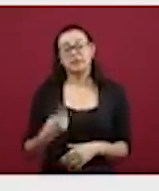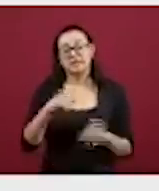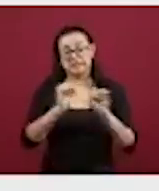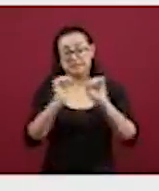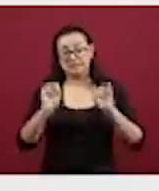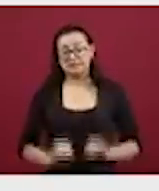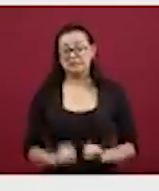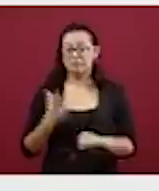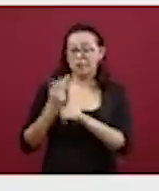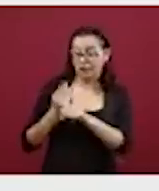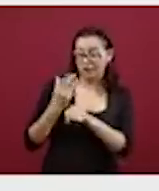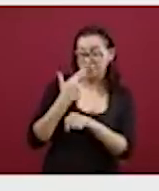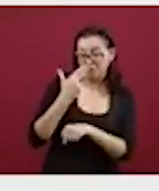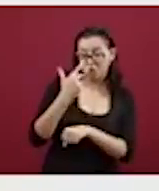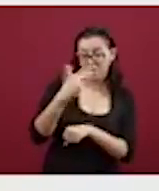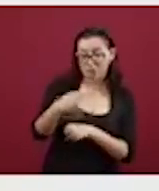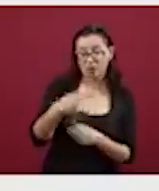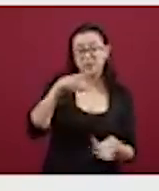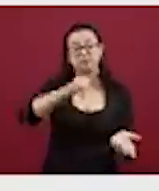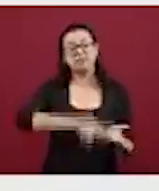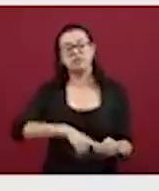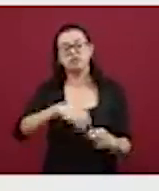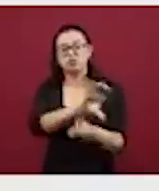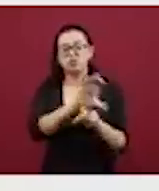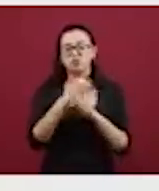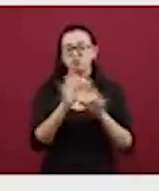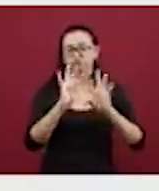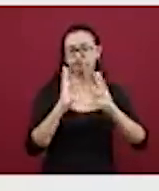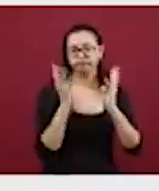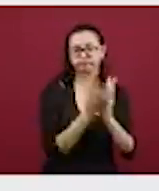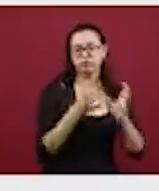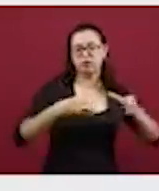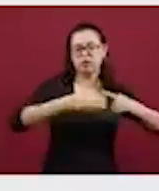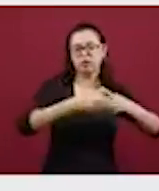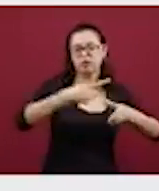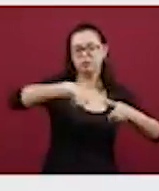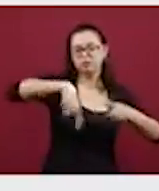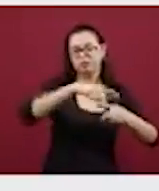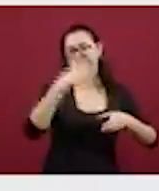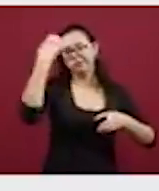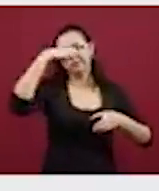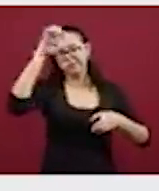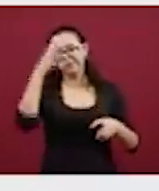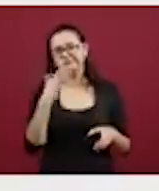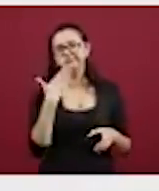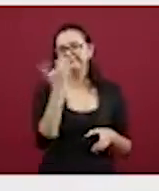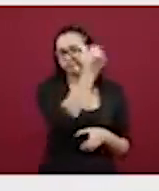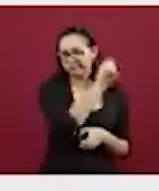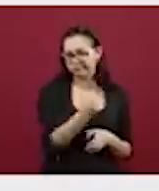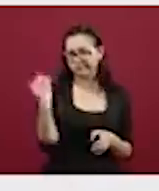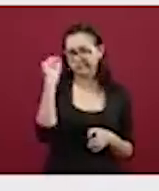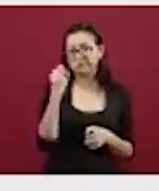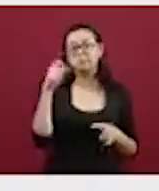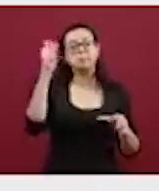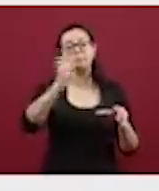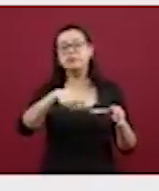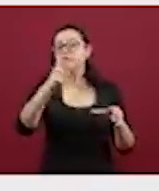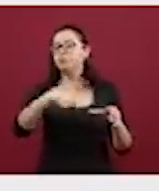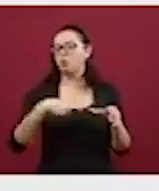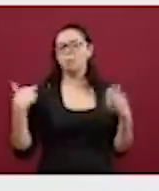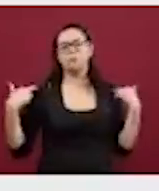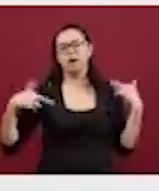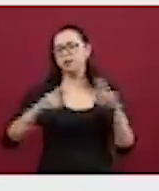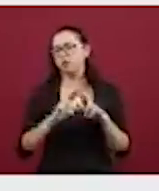técnico integrado por maestras y maestros con experiencia frente a grupo y especialistas. Estas maestras y